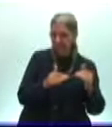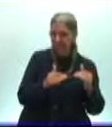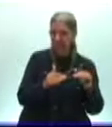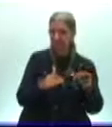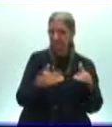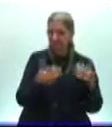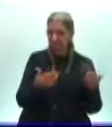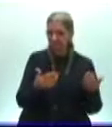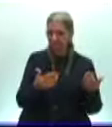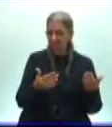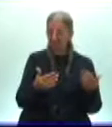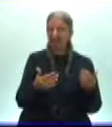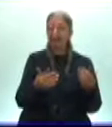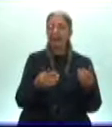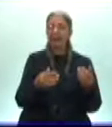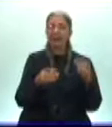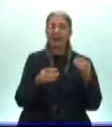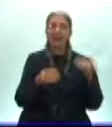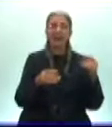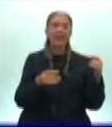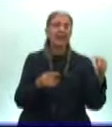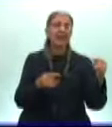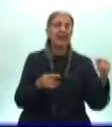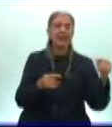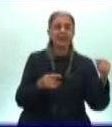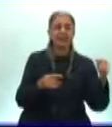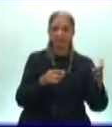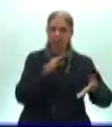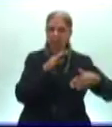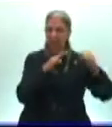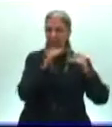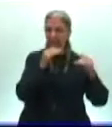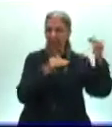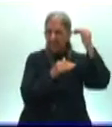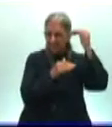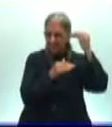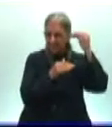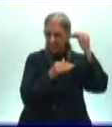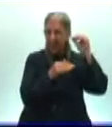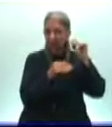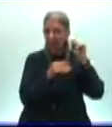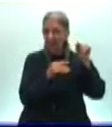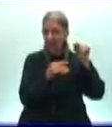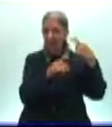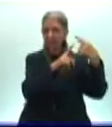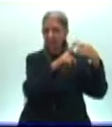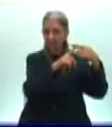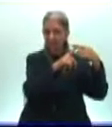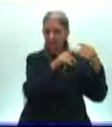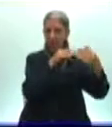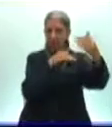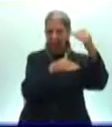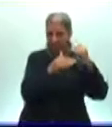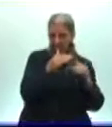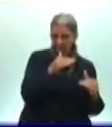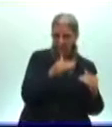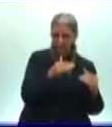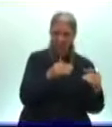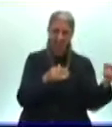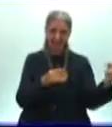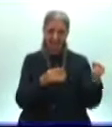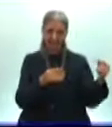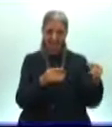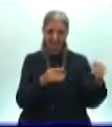una cantidad negativa? Observen que en este caso menos 3 por 7 es